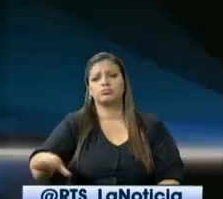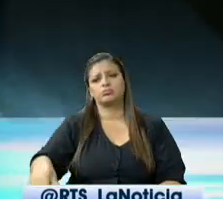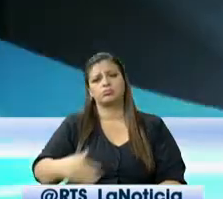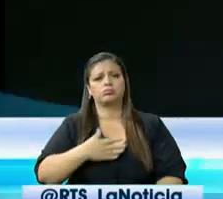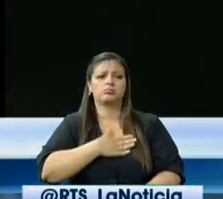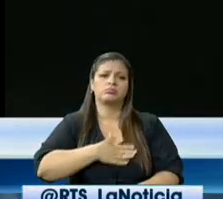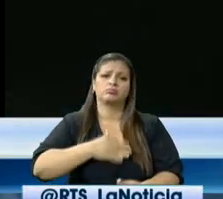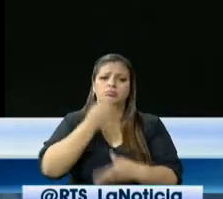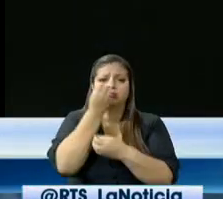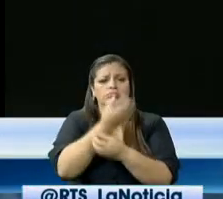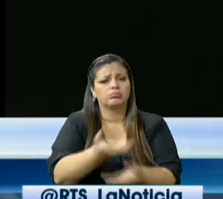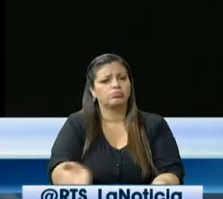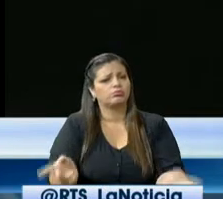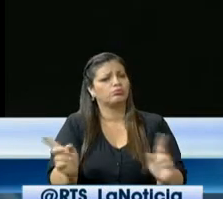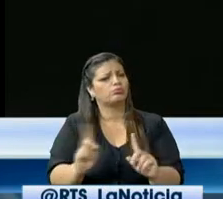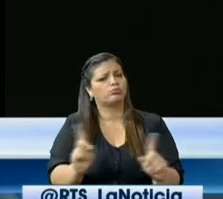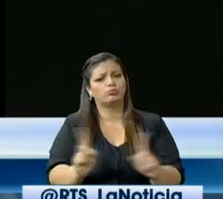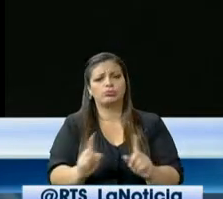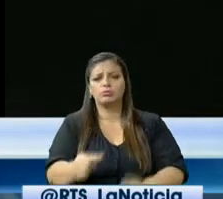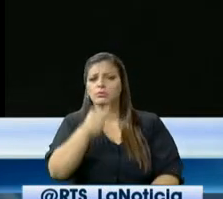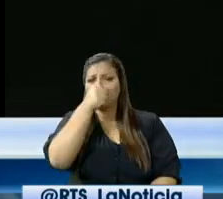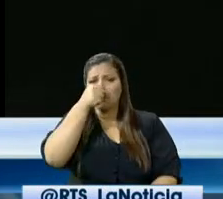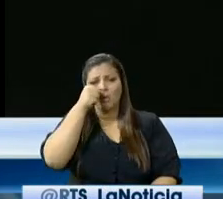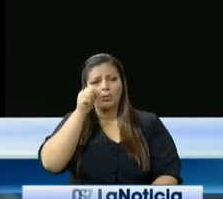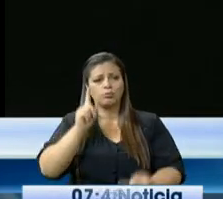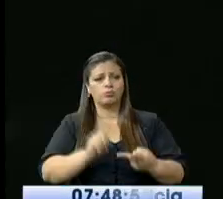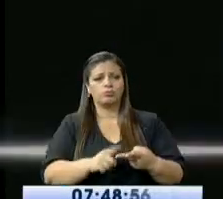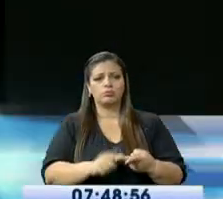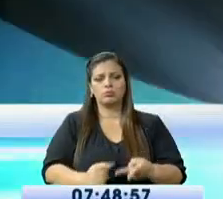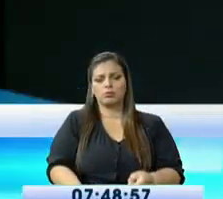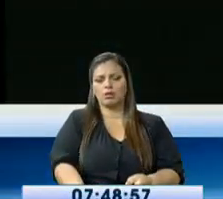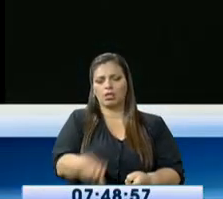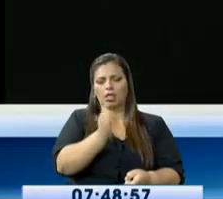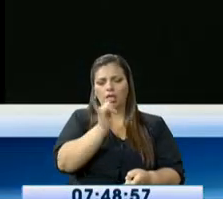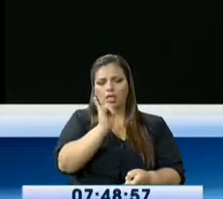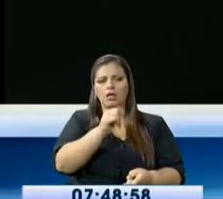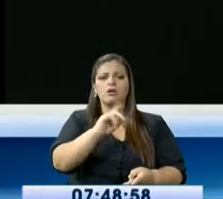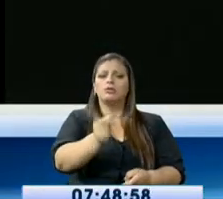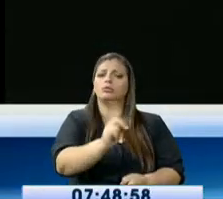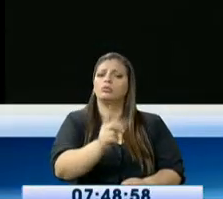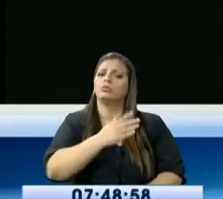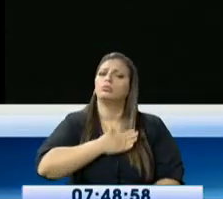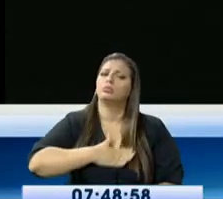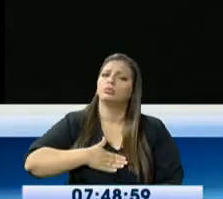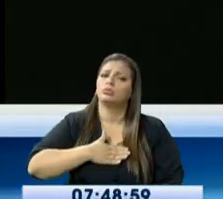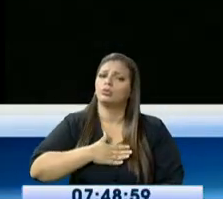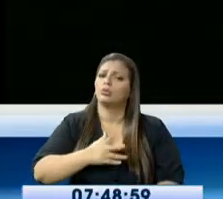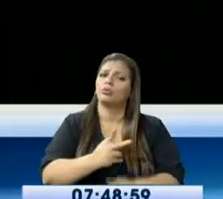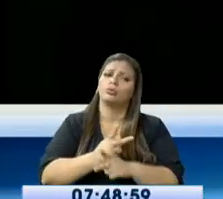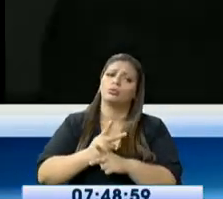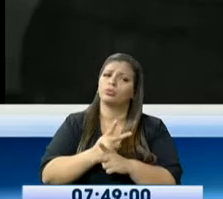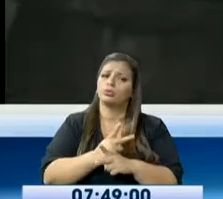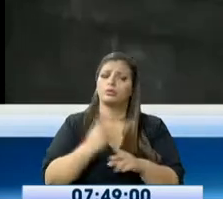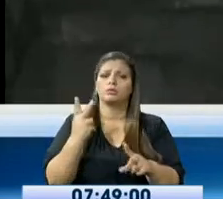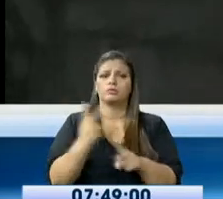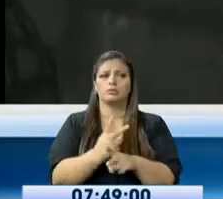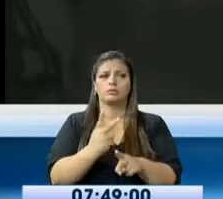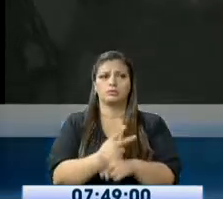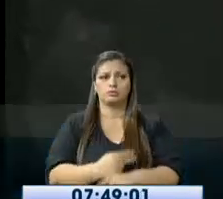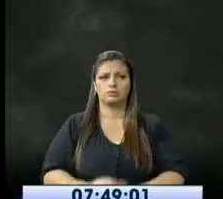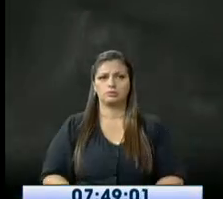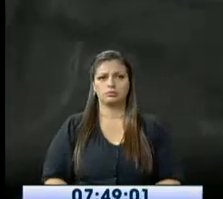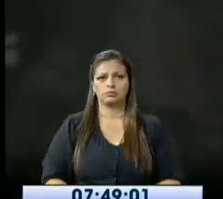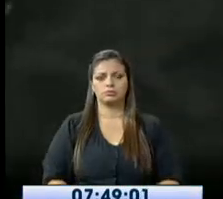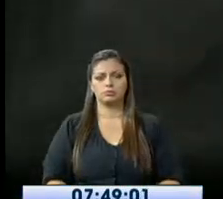a integrar con el alcohol porque lleva bastante pérdida en la vida de uno.